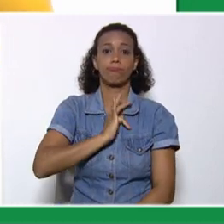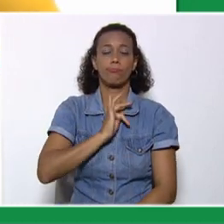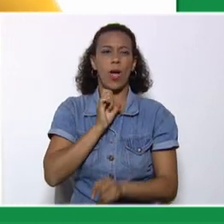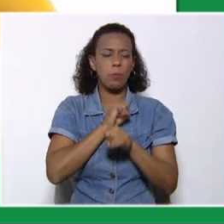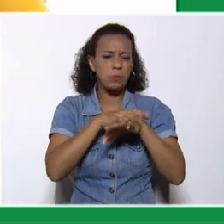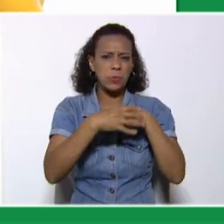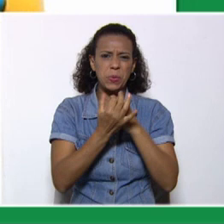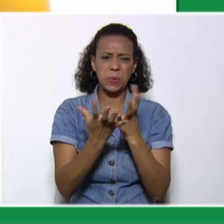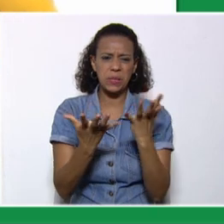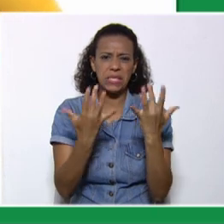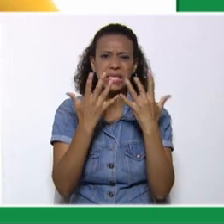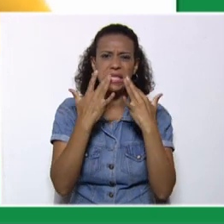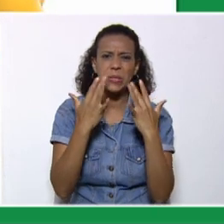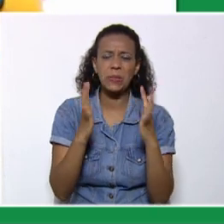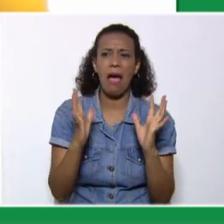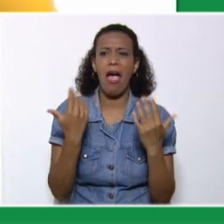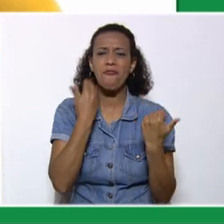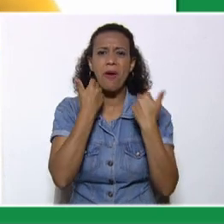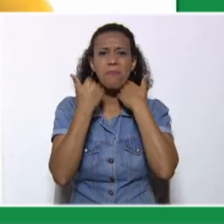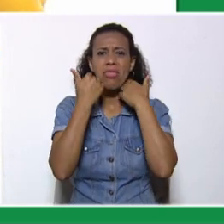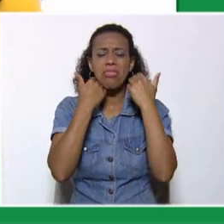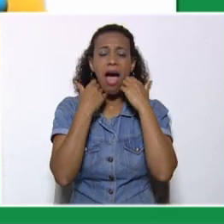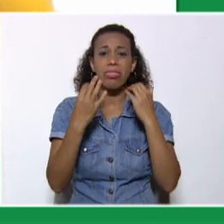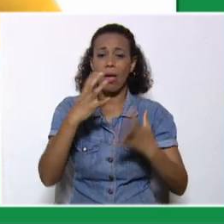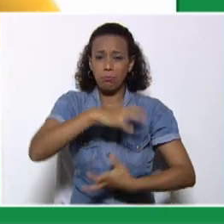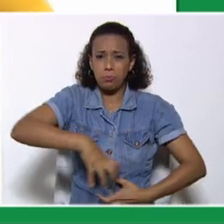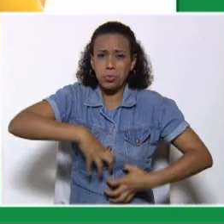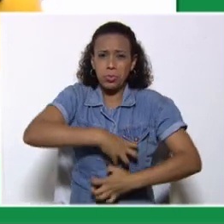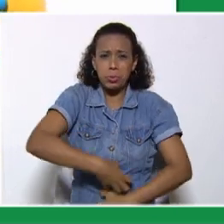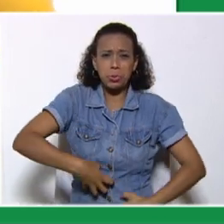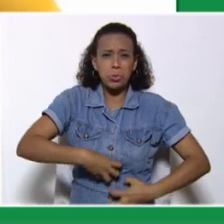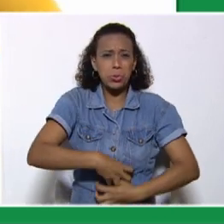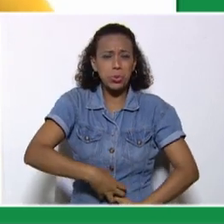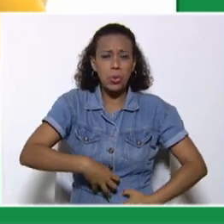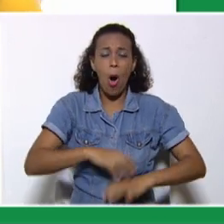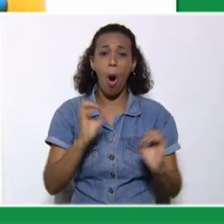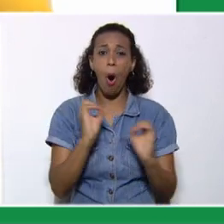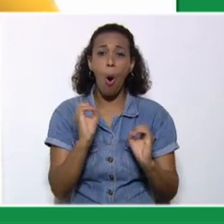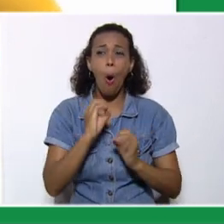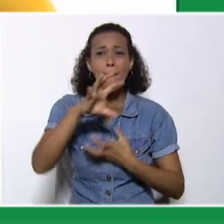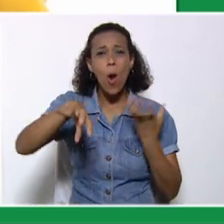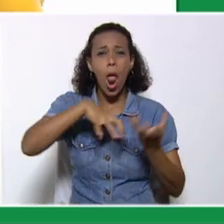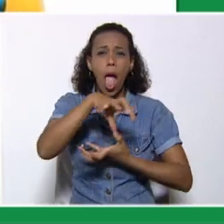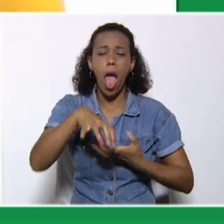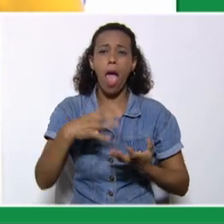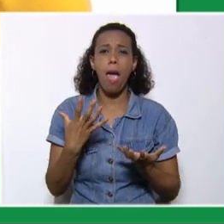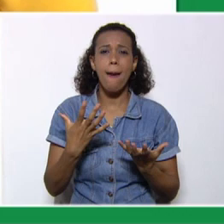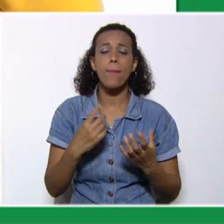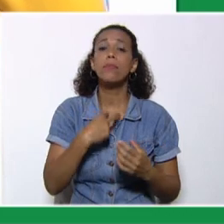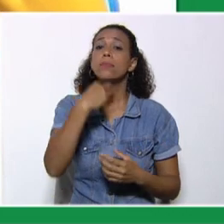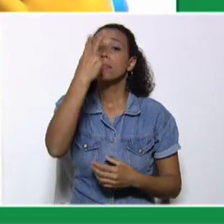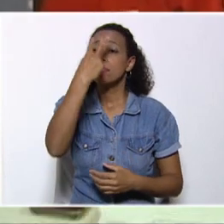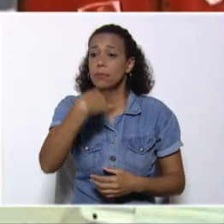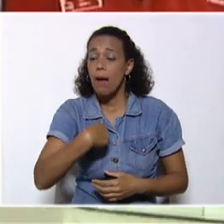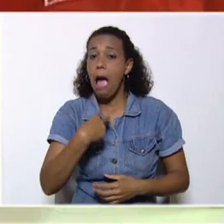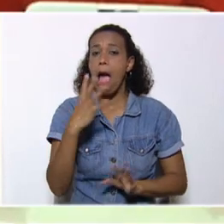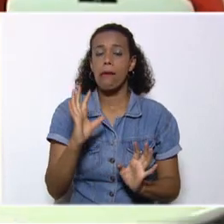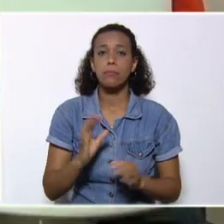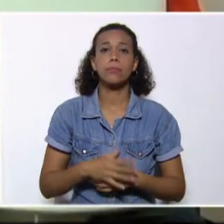de gérmenes que provocan las enfermedades comunes como malestar estomacal y problemas de tipo